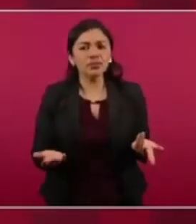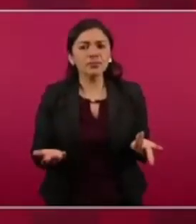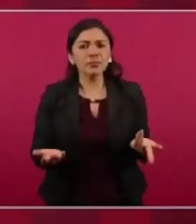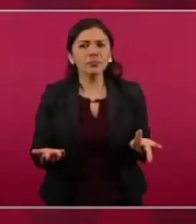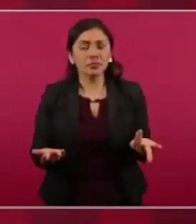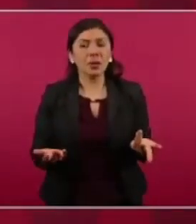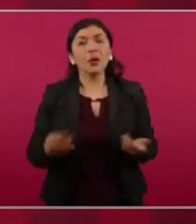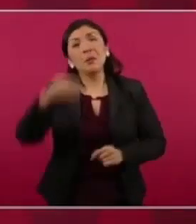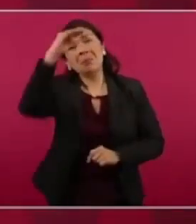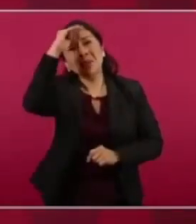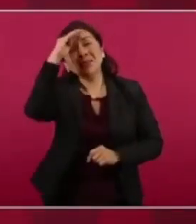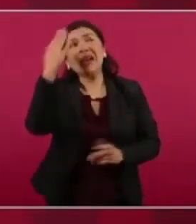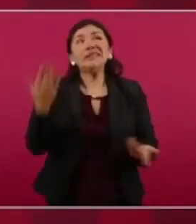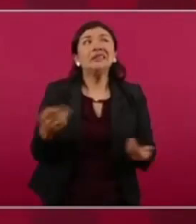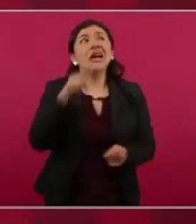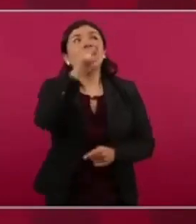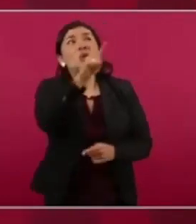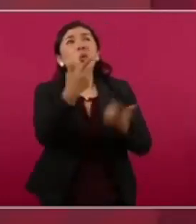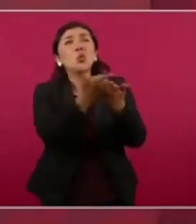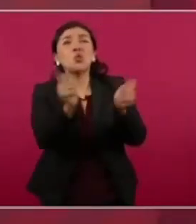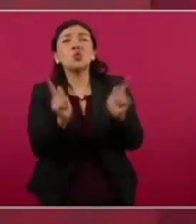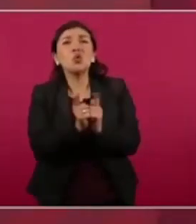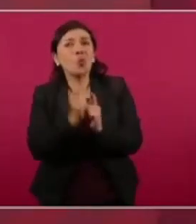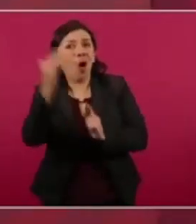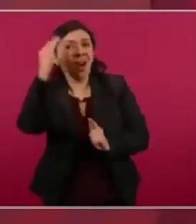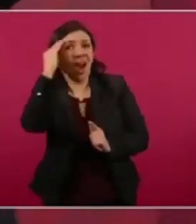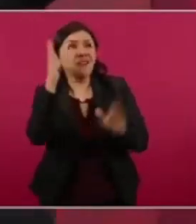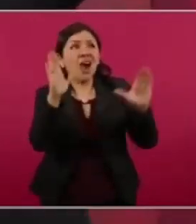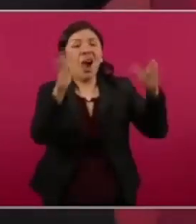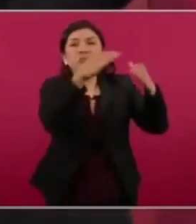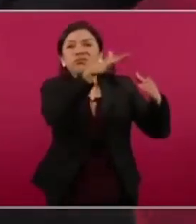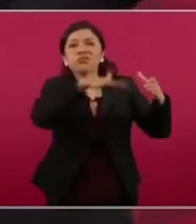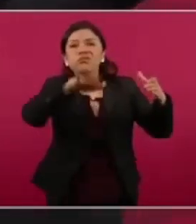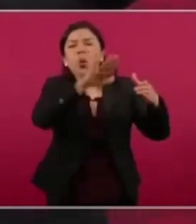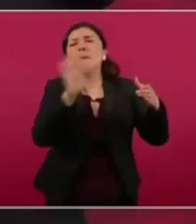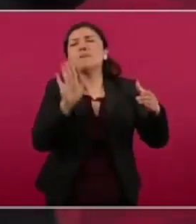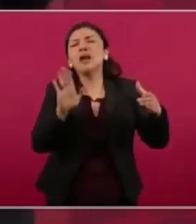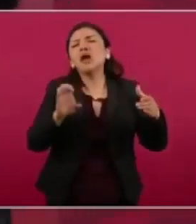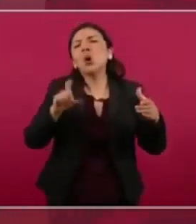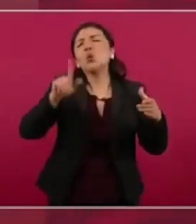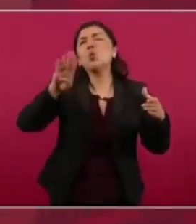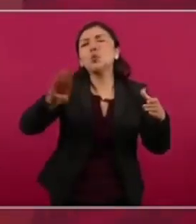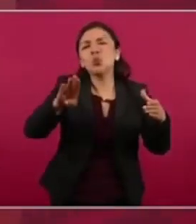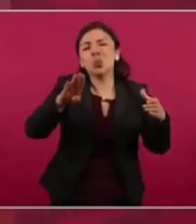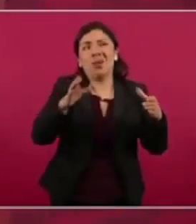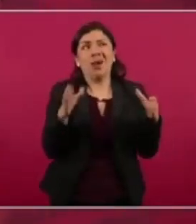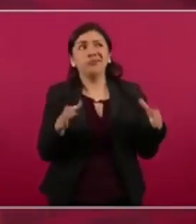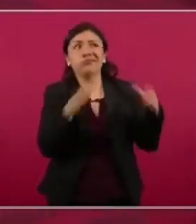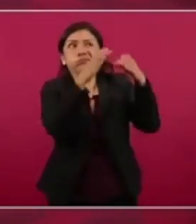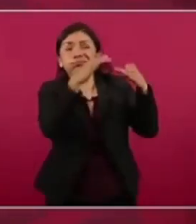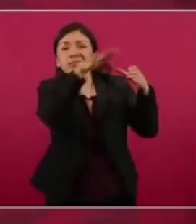Que porque hay un grupo de dirigentes, una especie de club arriba,